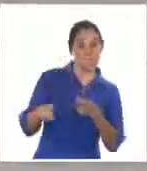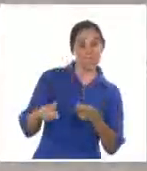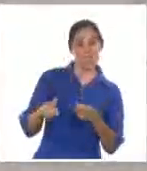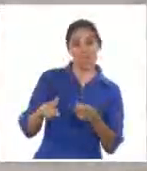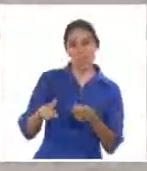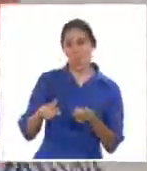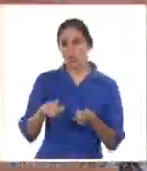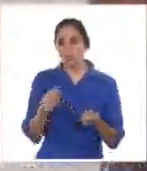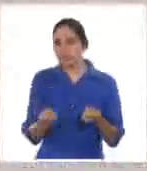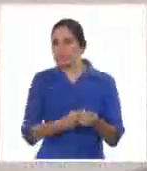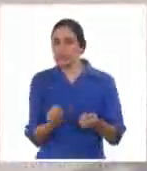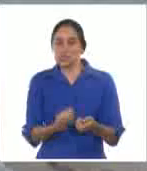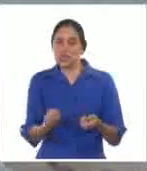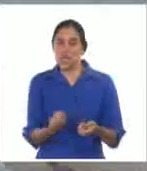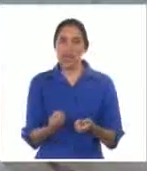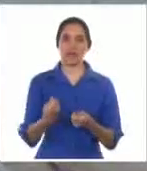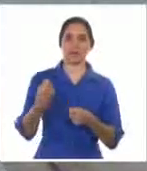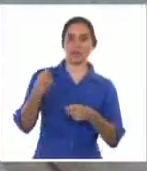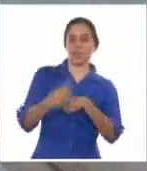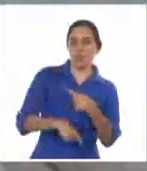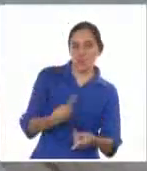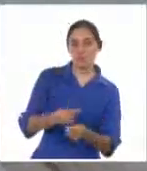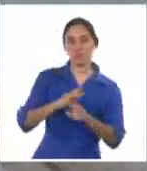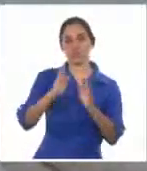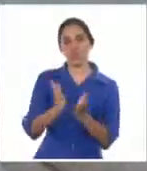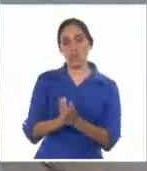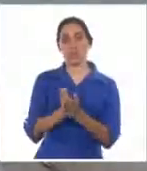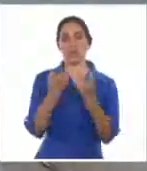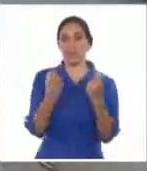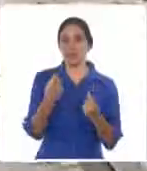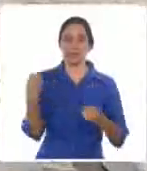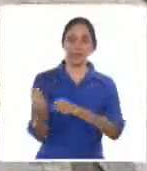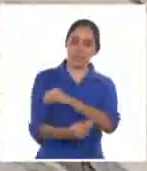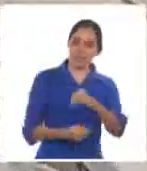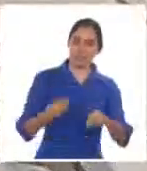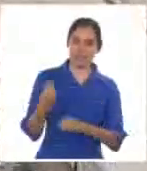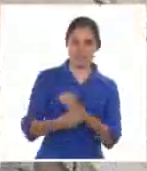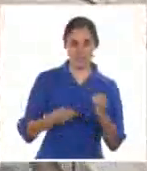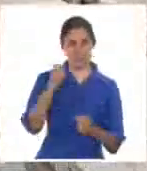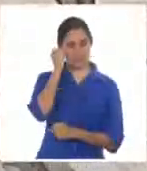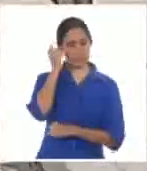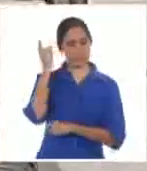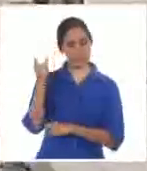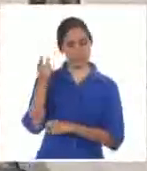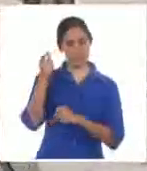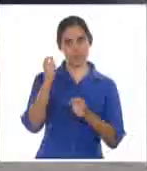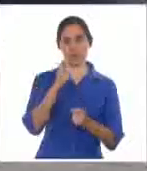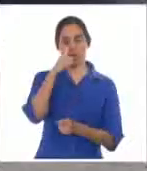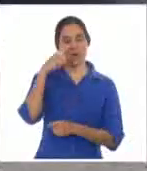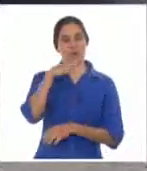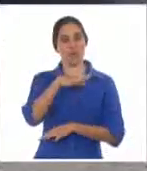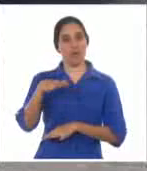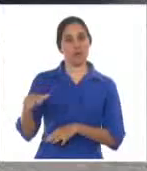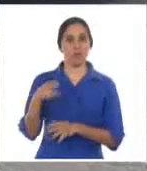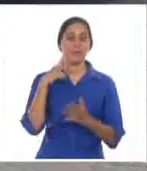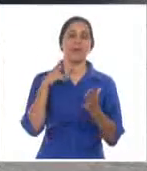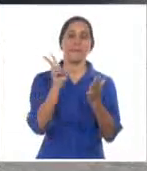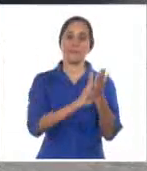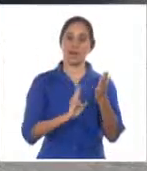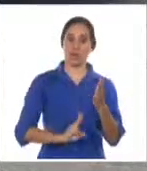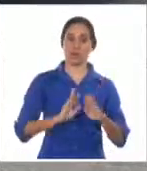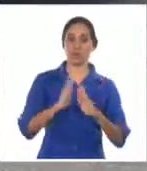y contribuir al necesario cambio en los imaginarios, en las normas y en los valores sexistas que hacen posible